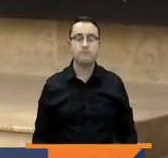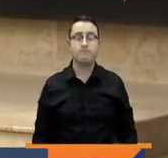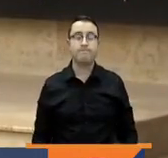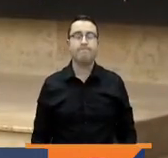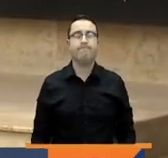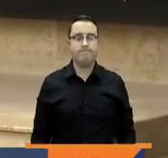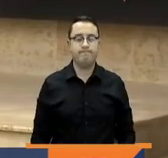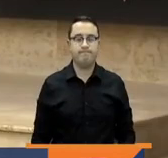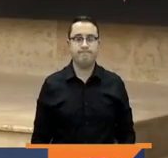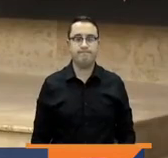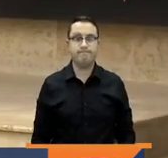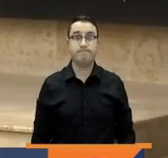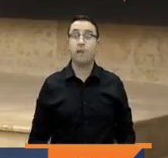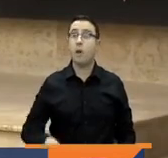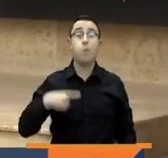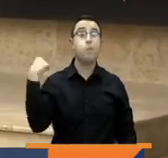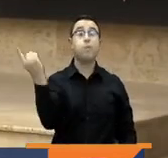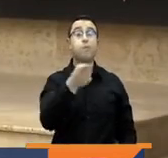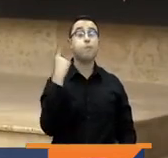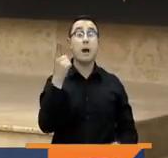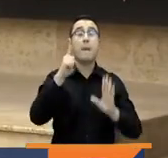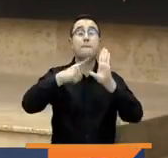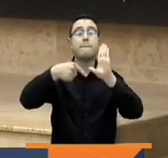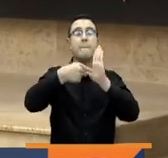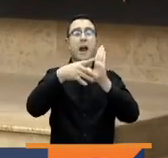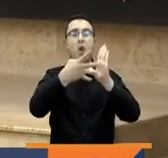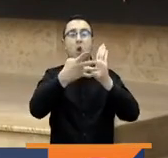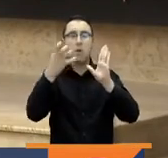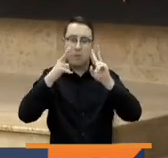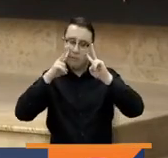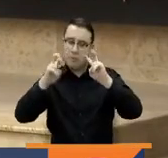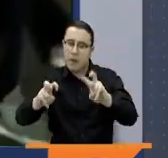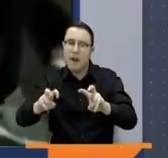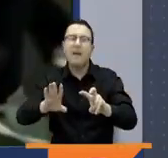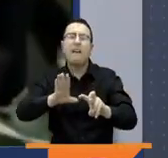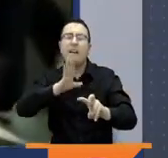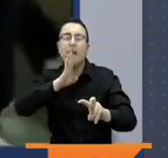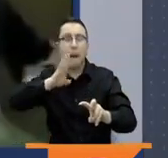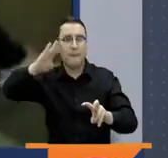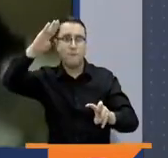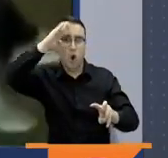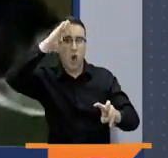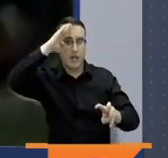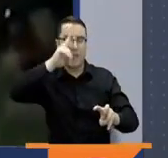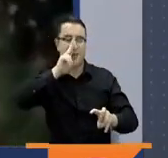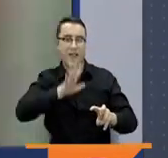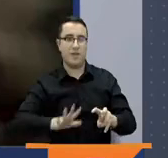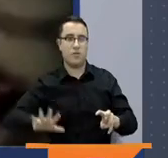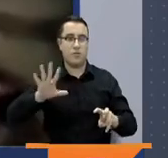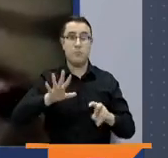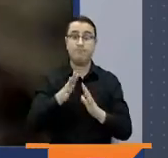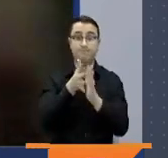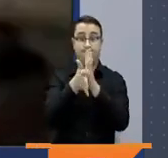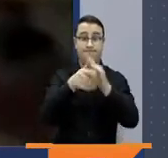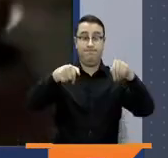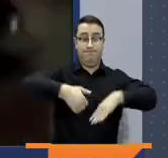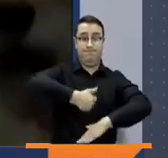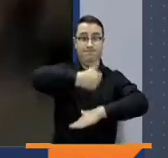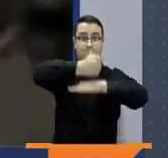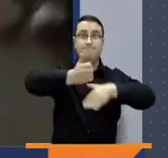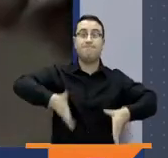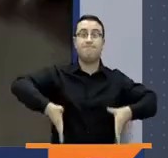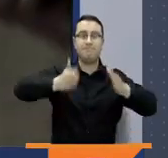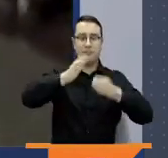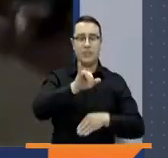Actualmente, pues hay más de 1.400 investigaciones disciplinarias en contra de uniformados de la Policía Nacional. Desde la dirección de esta institución, Jimmy